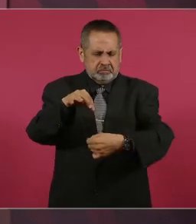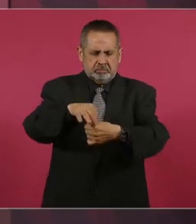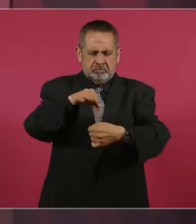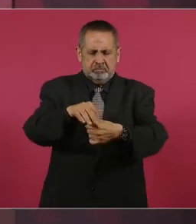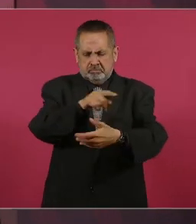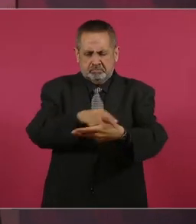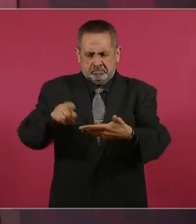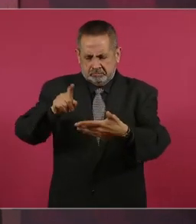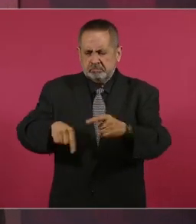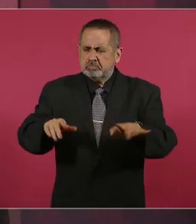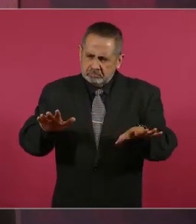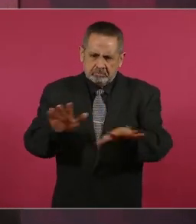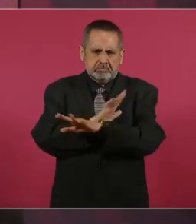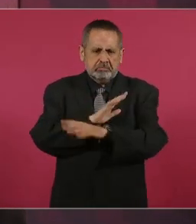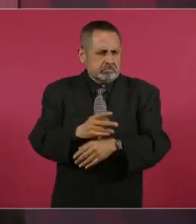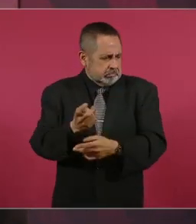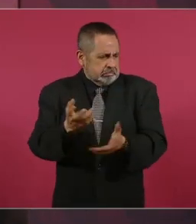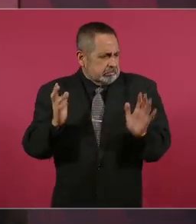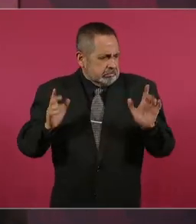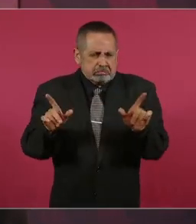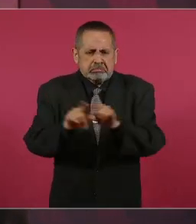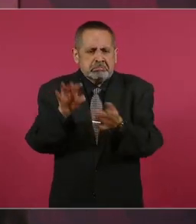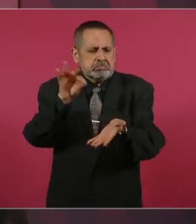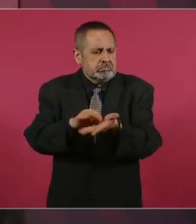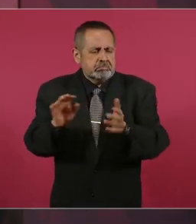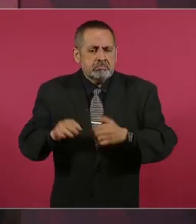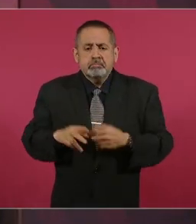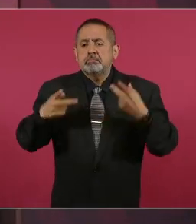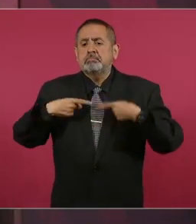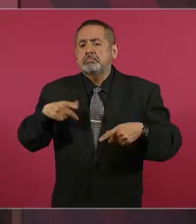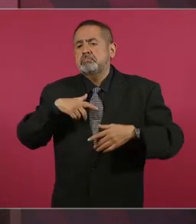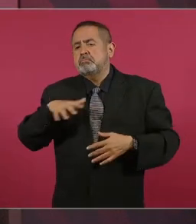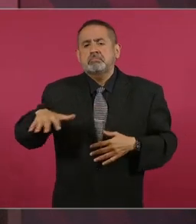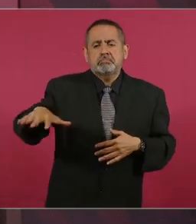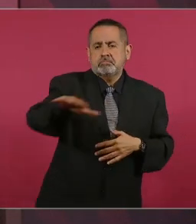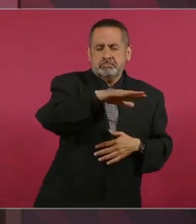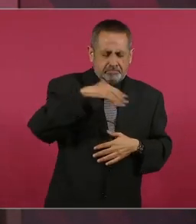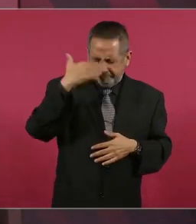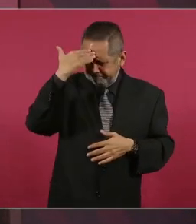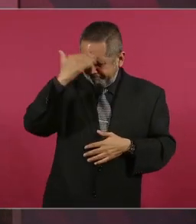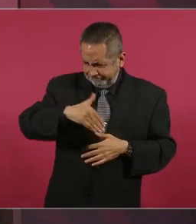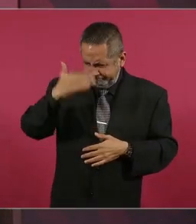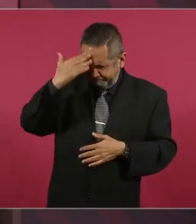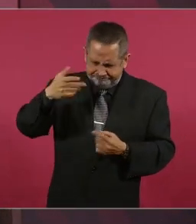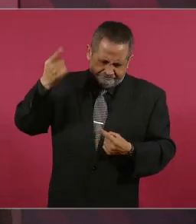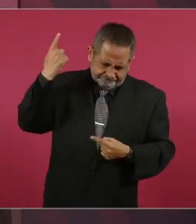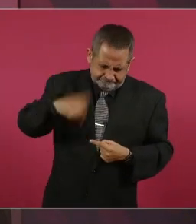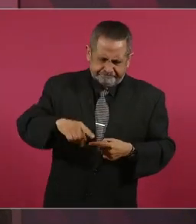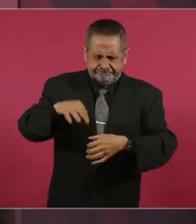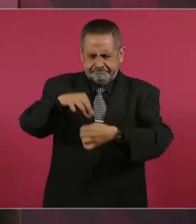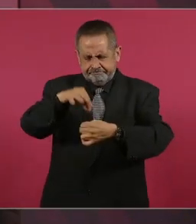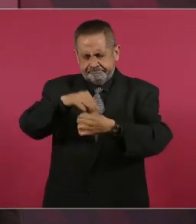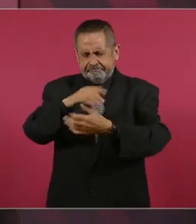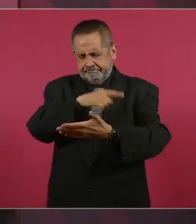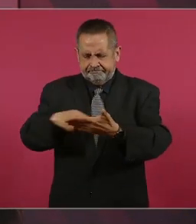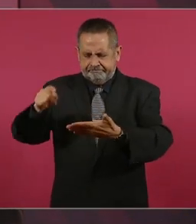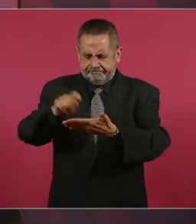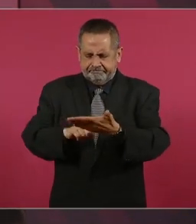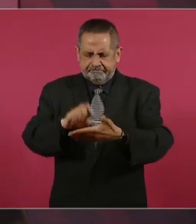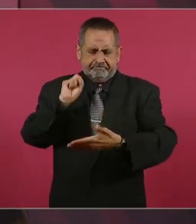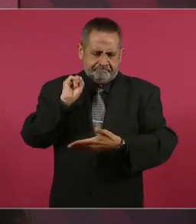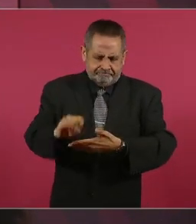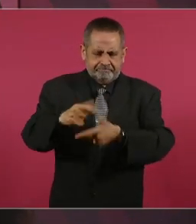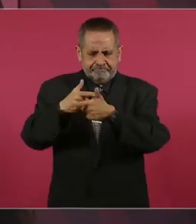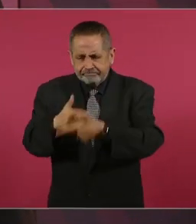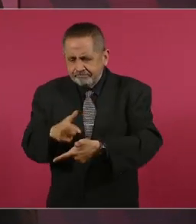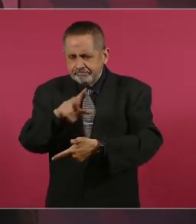para eso es la democracia. El pueblo es el que manda, es el que